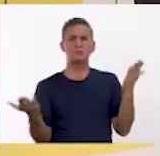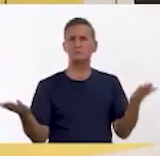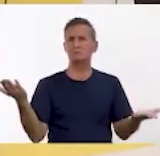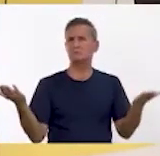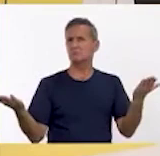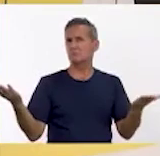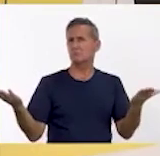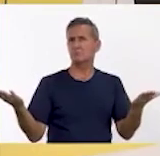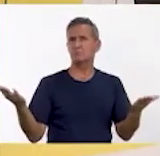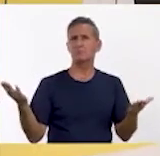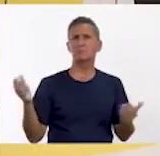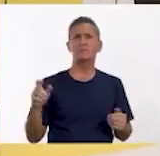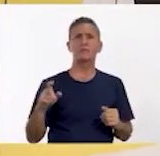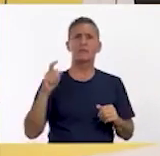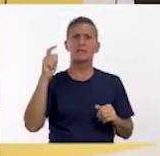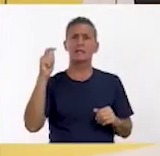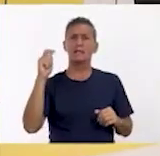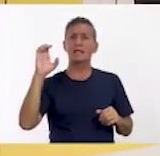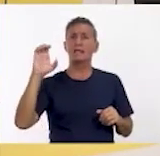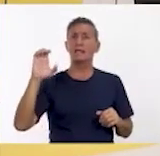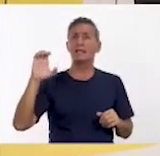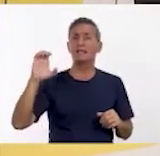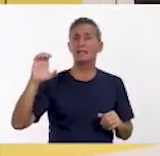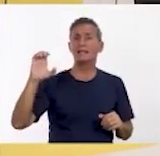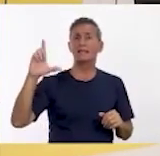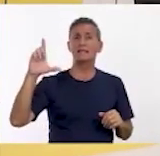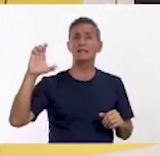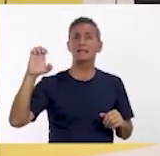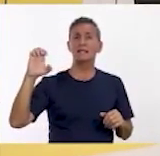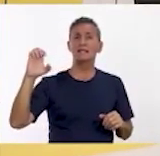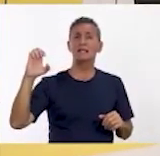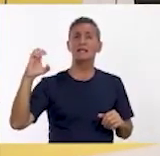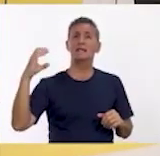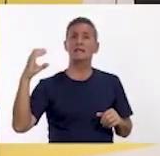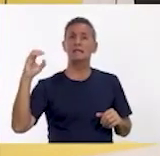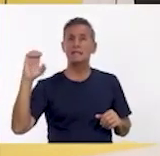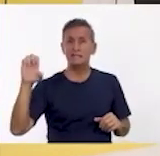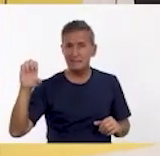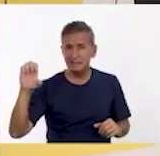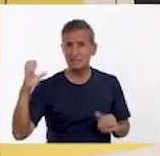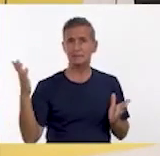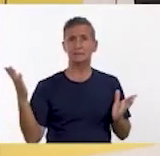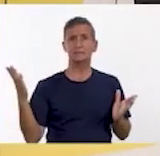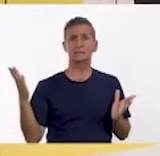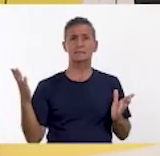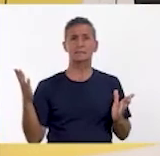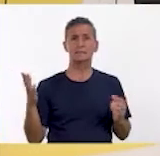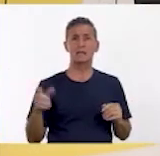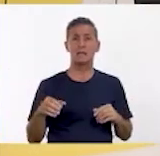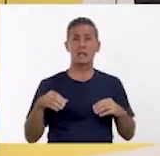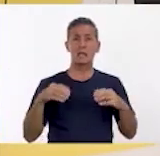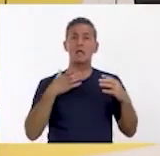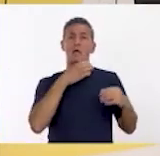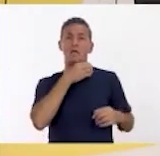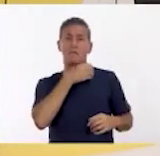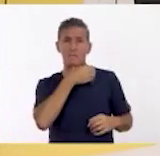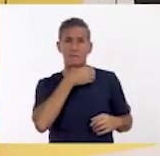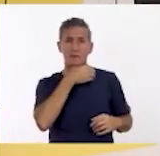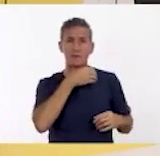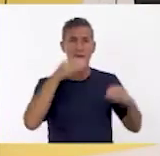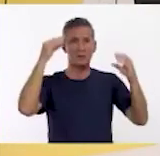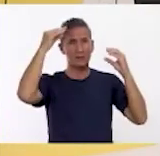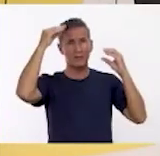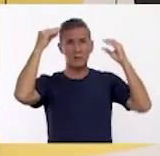el ALCA hubiera triunfado, que Fidel Chávez y el pueblo no lo permitió, Fidel Chávez y el pueblo no